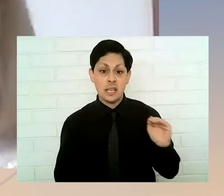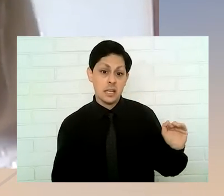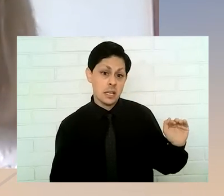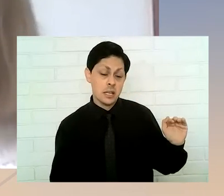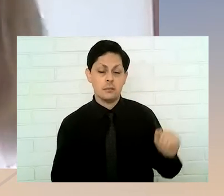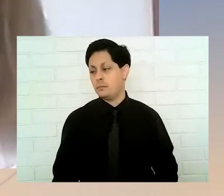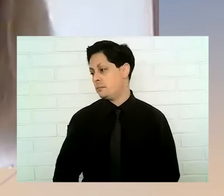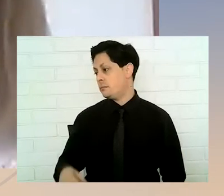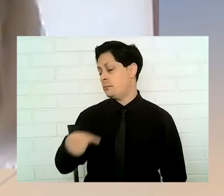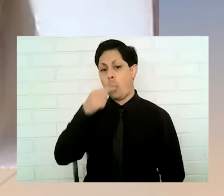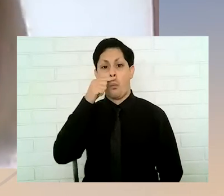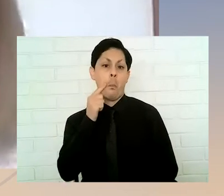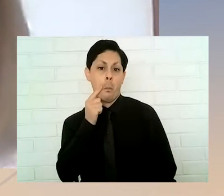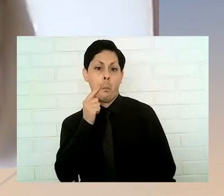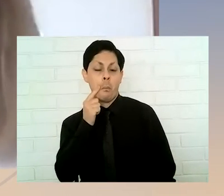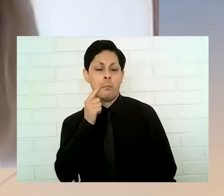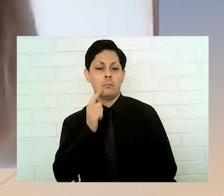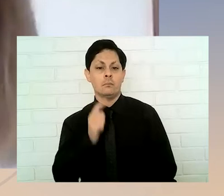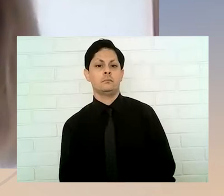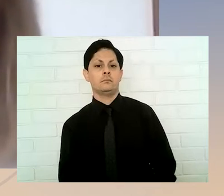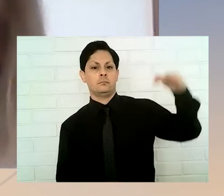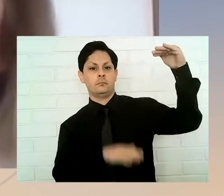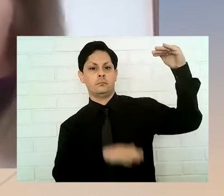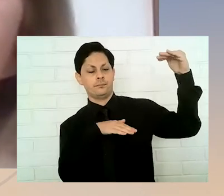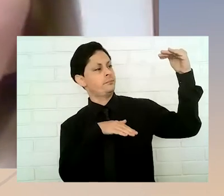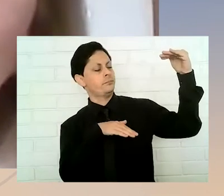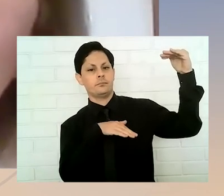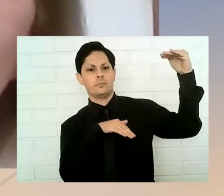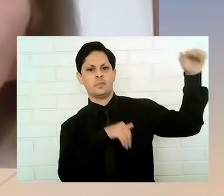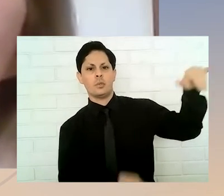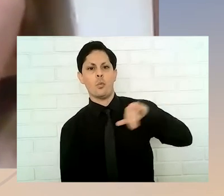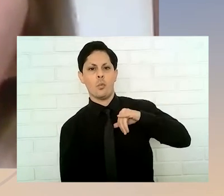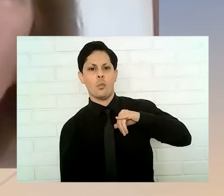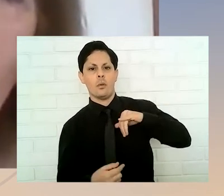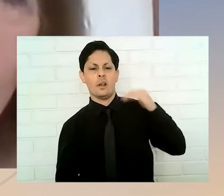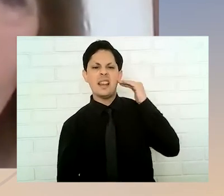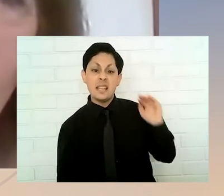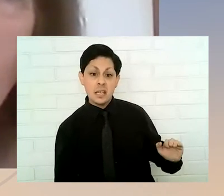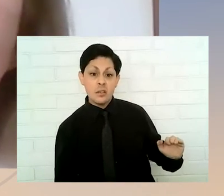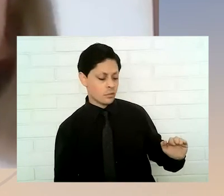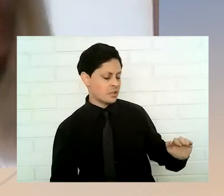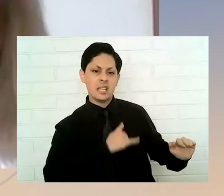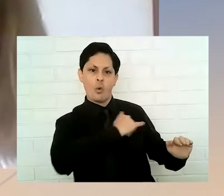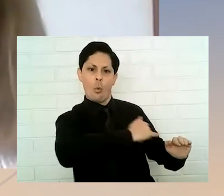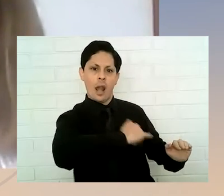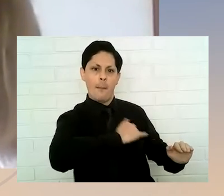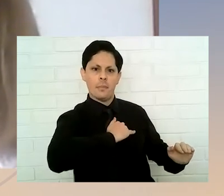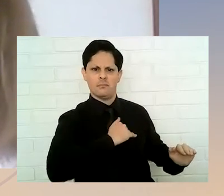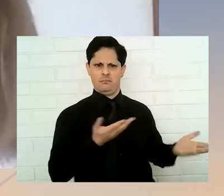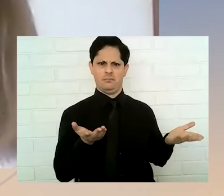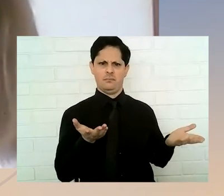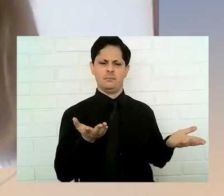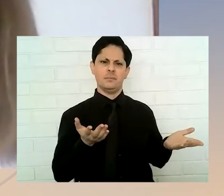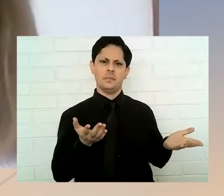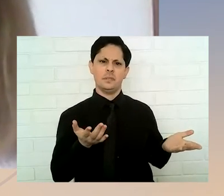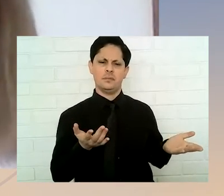parezcan más a uno que es su profesor o profesora. Yo pienso que eso es un error. Yo creo